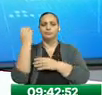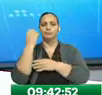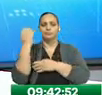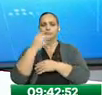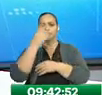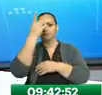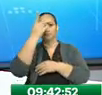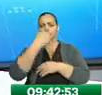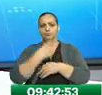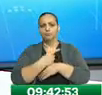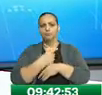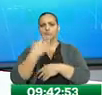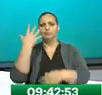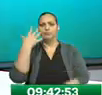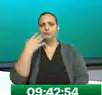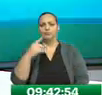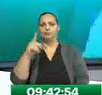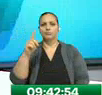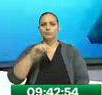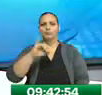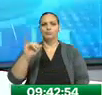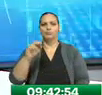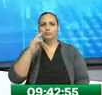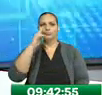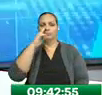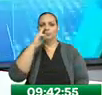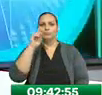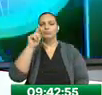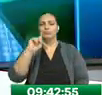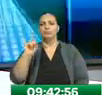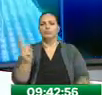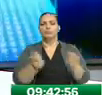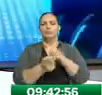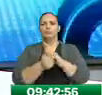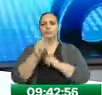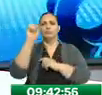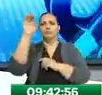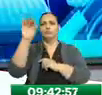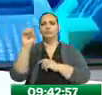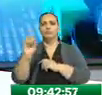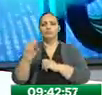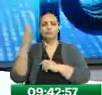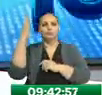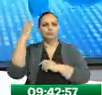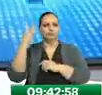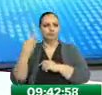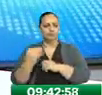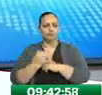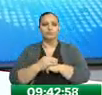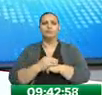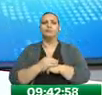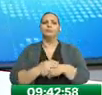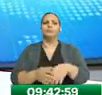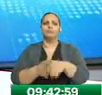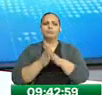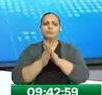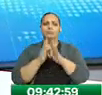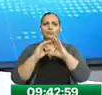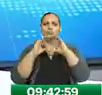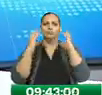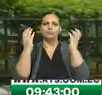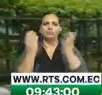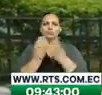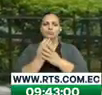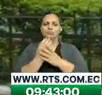que desde el 1 de junio cambiará su semáforo a amarillo. El GAD ha solicitado al COE Nacional un horario especial.